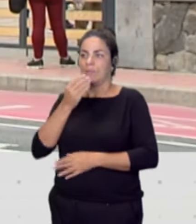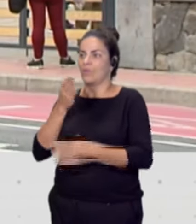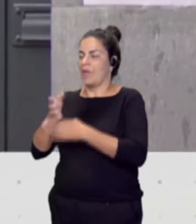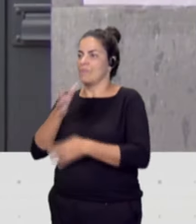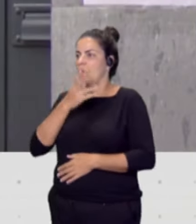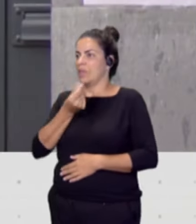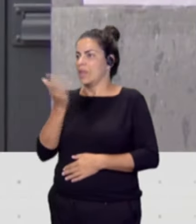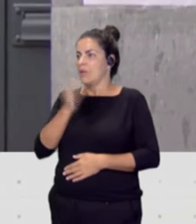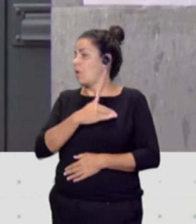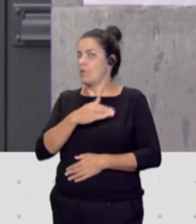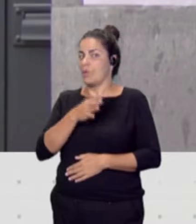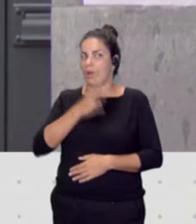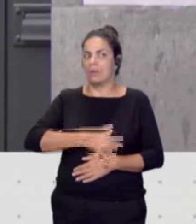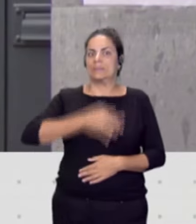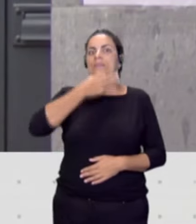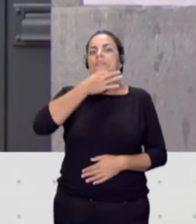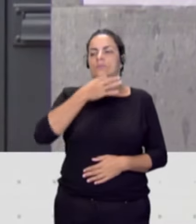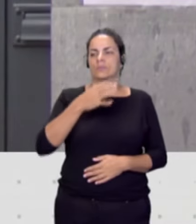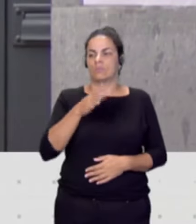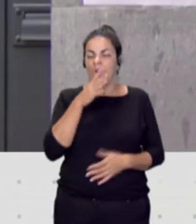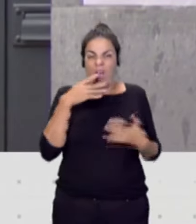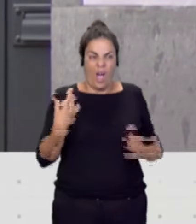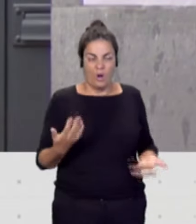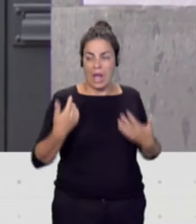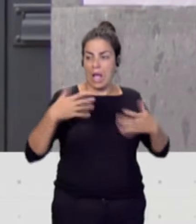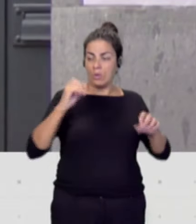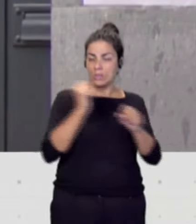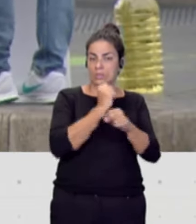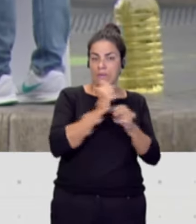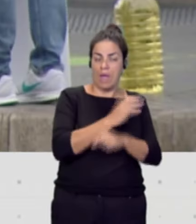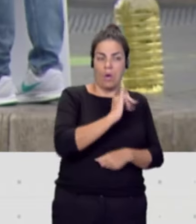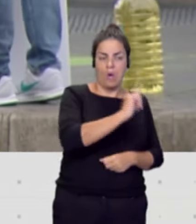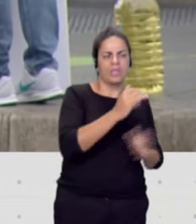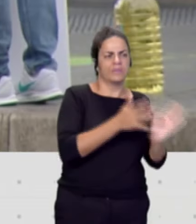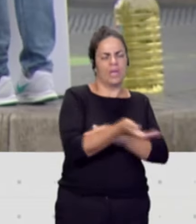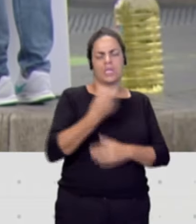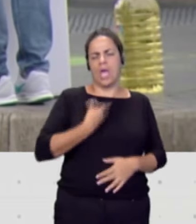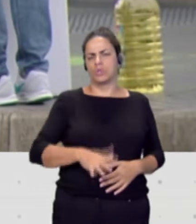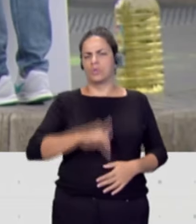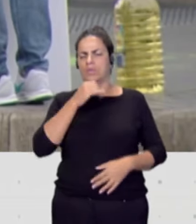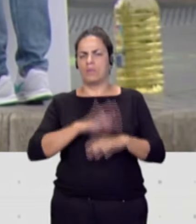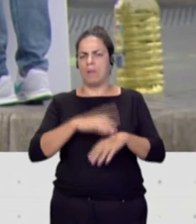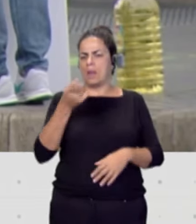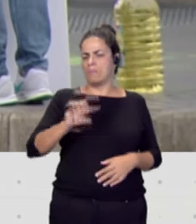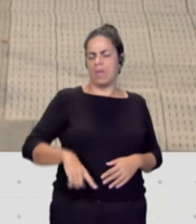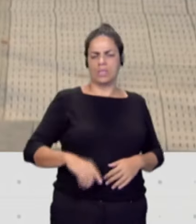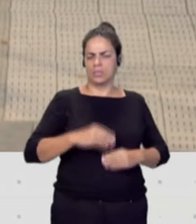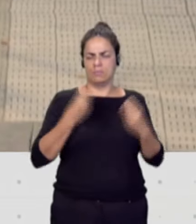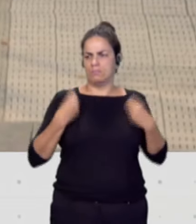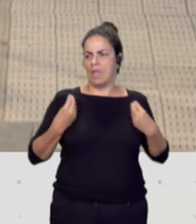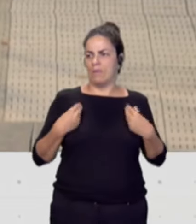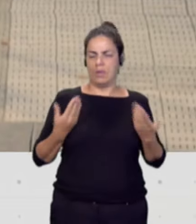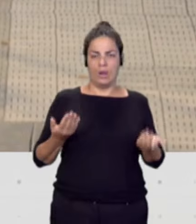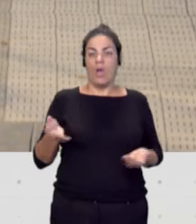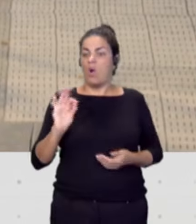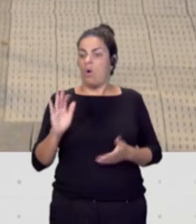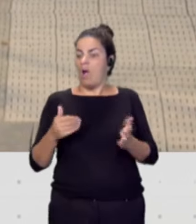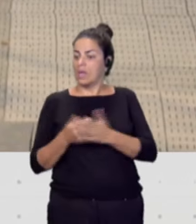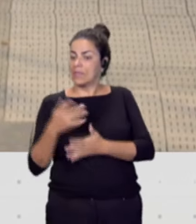tener trabajo no es garantía en este momento de que llegues a final de mes. Yo ya no digo a final de mes, digo al día 20